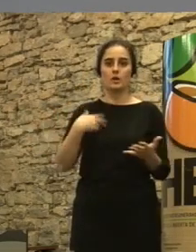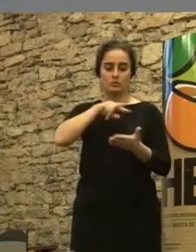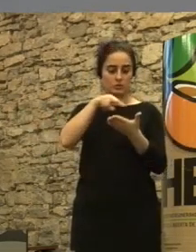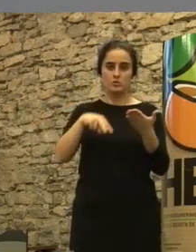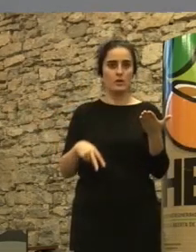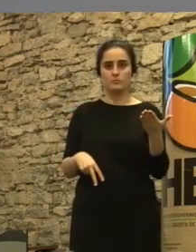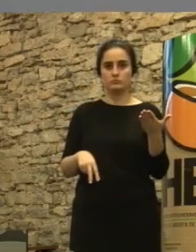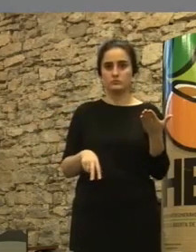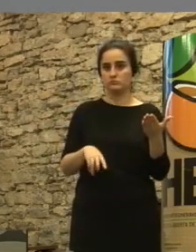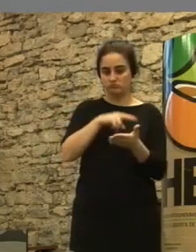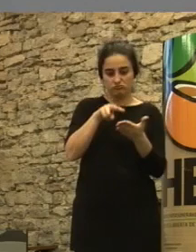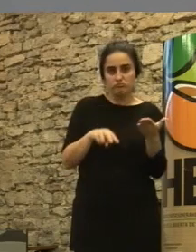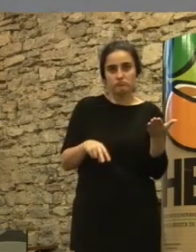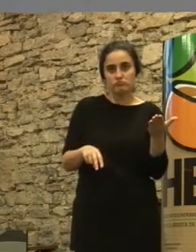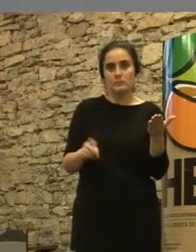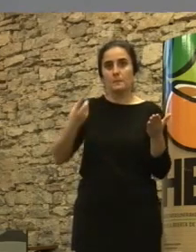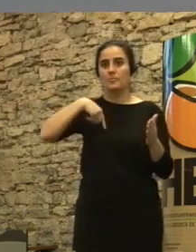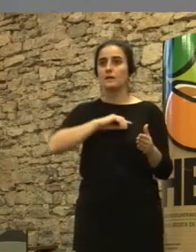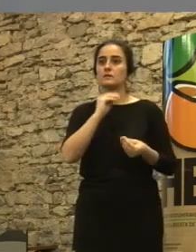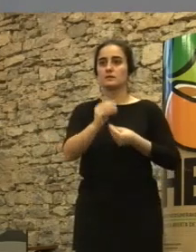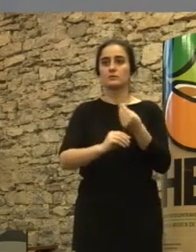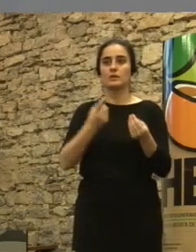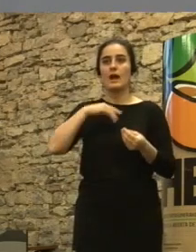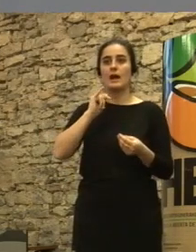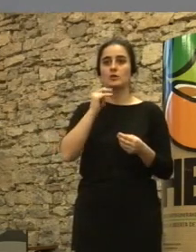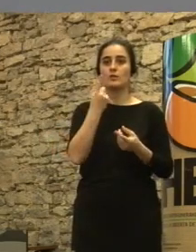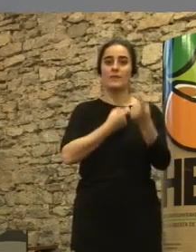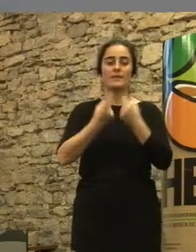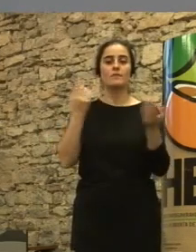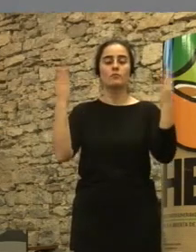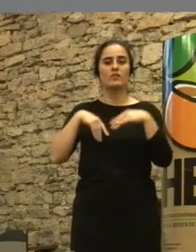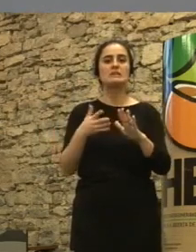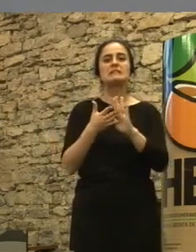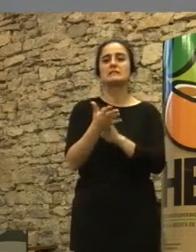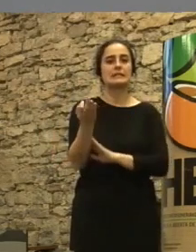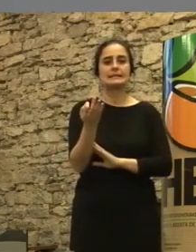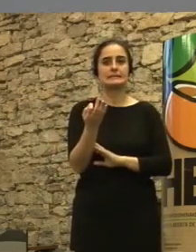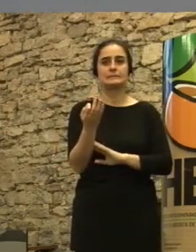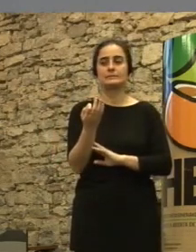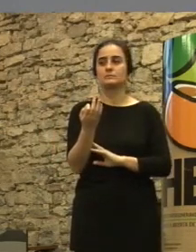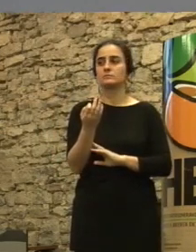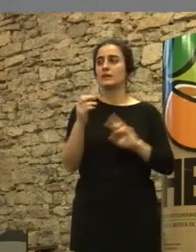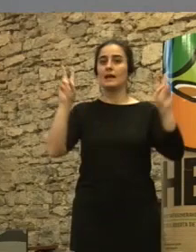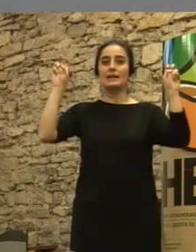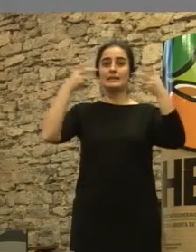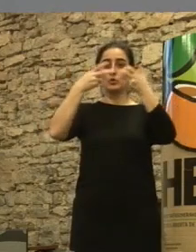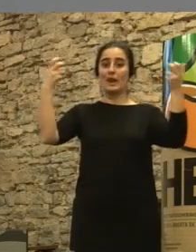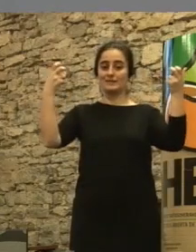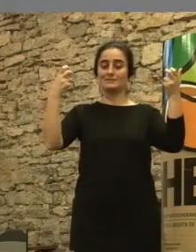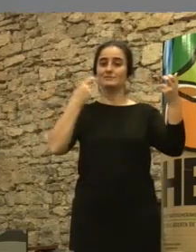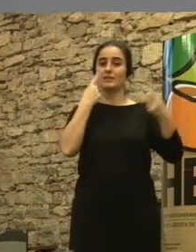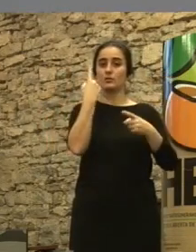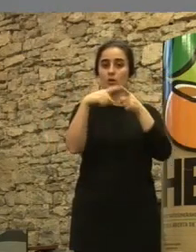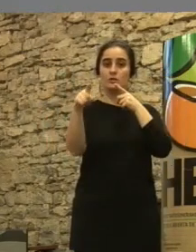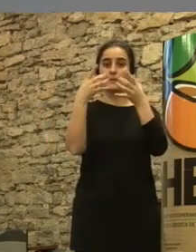Ya no se lee. Entonces, nosotros tenemos detectada un tipo de desinformación que consiste exactamente en que el titular dice una cosa y el cuerpo de la